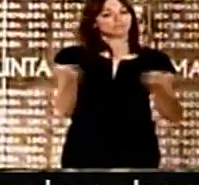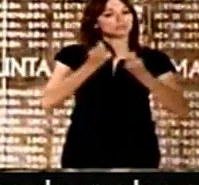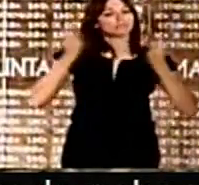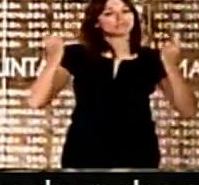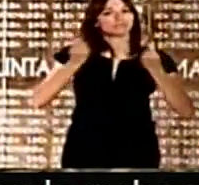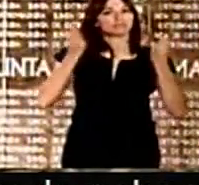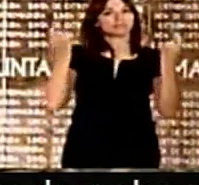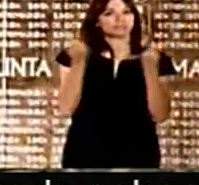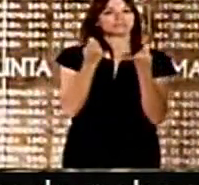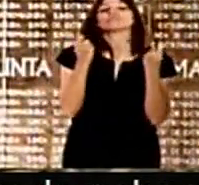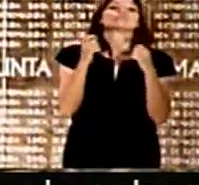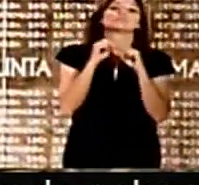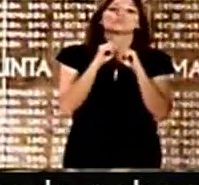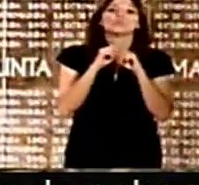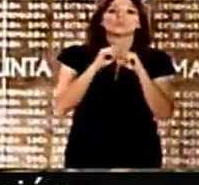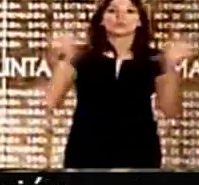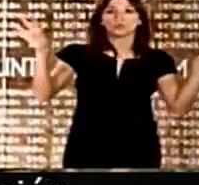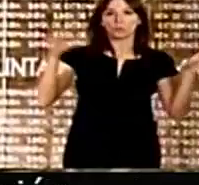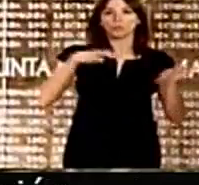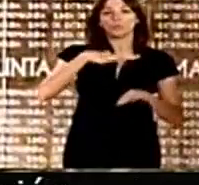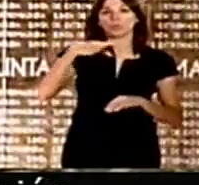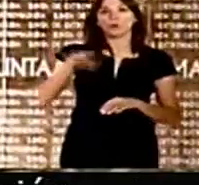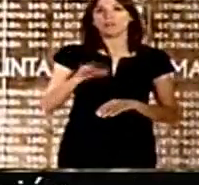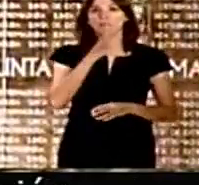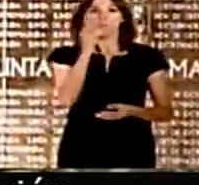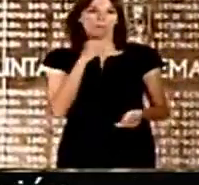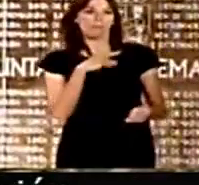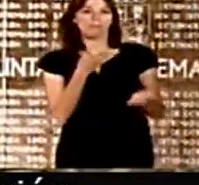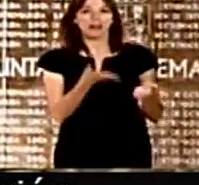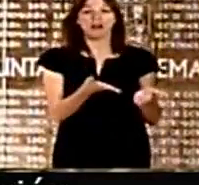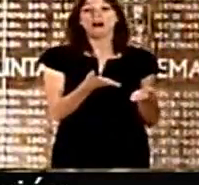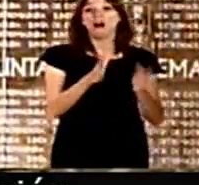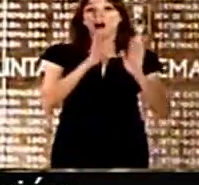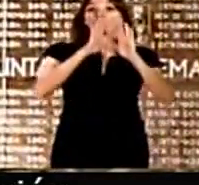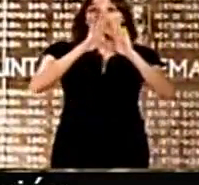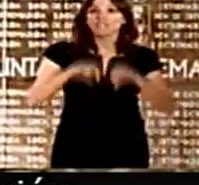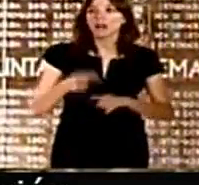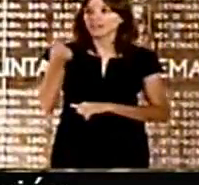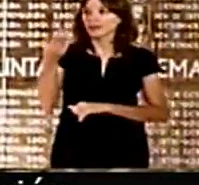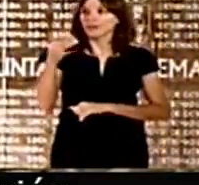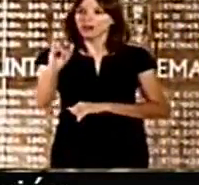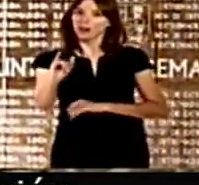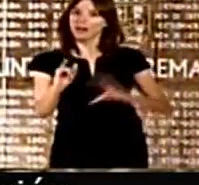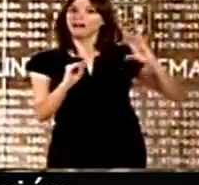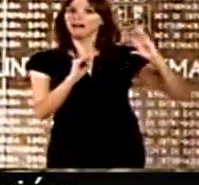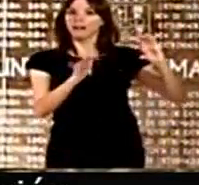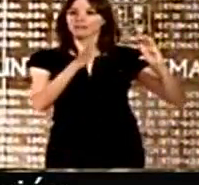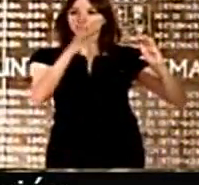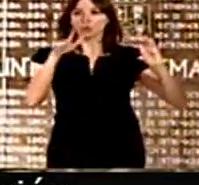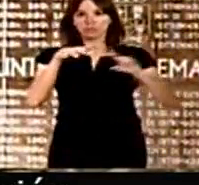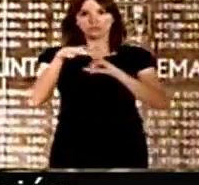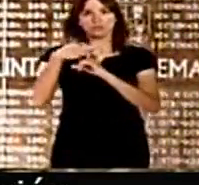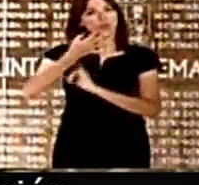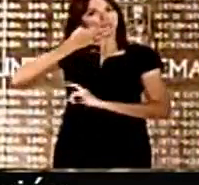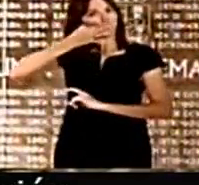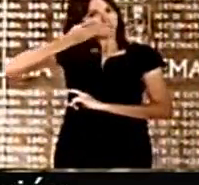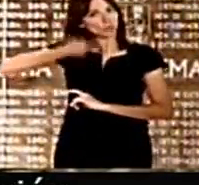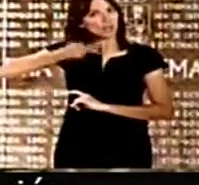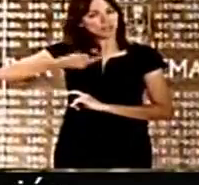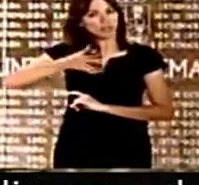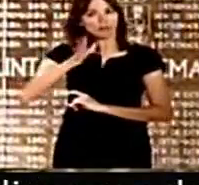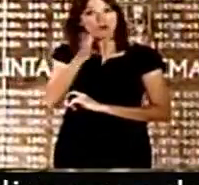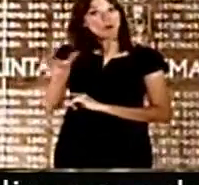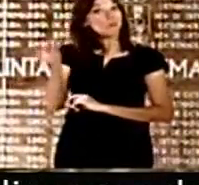se refiere a la publicidad institucional, porque es una pena, ¿no?, que al final se disponga de un dinero que atiende a una realidad importante, y es que las mujeres